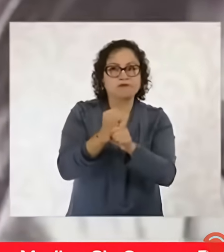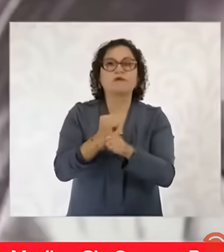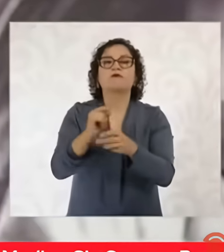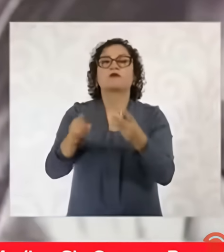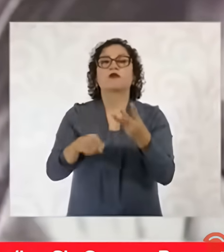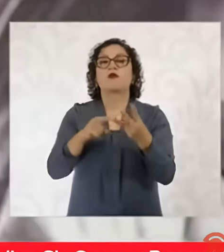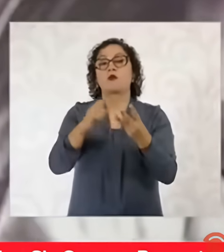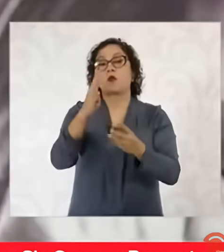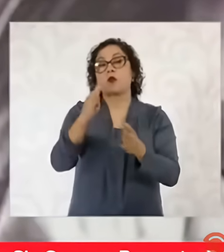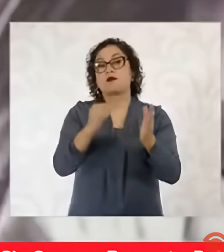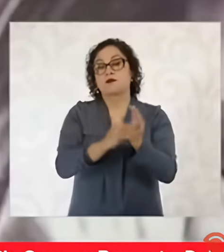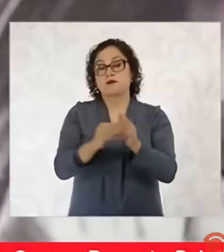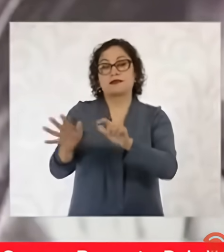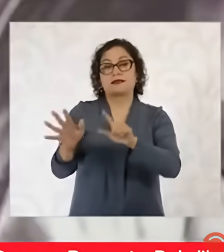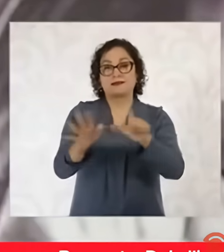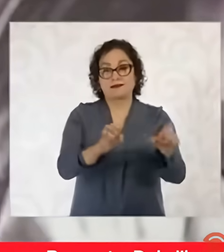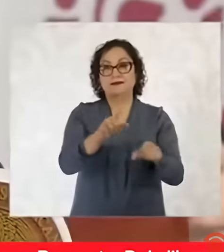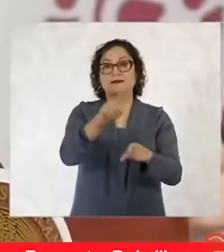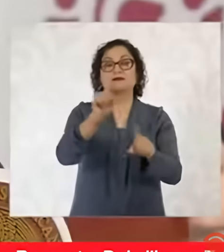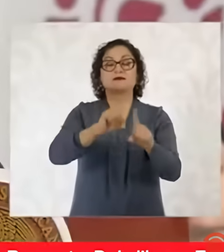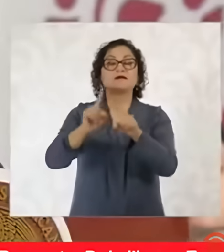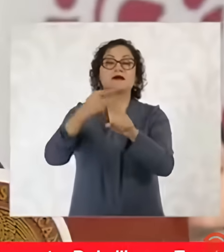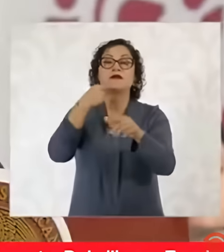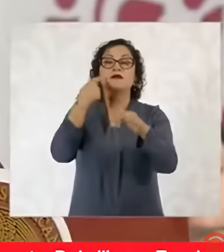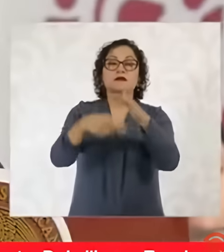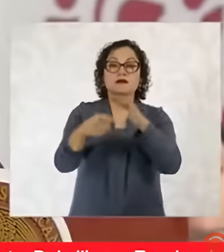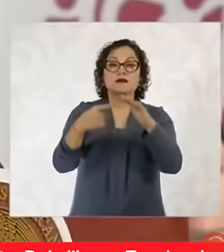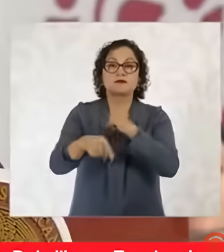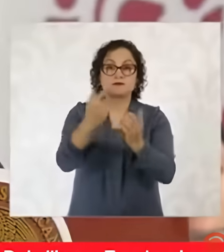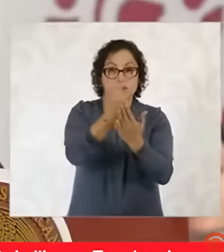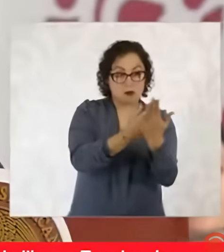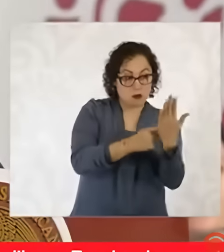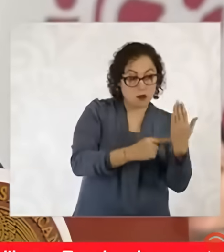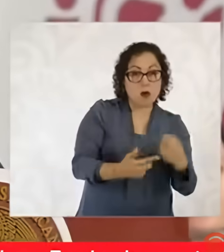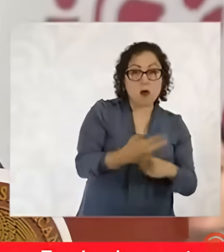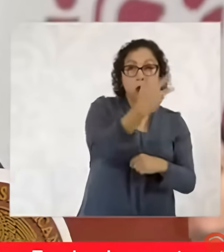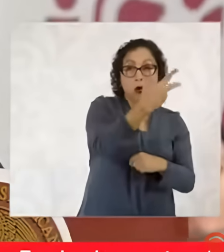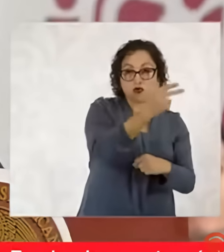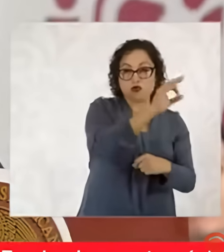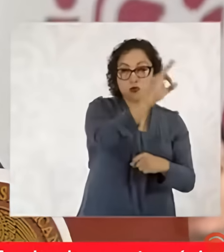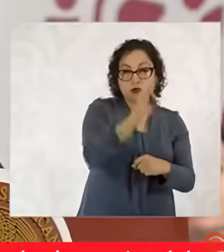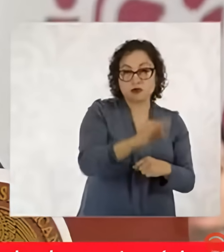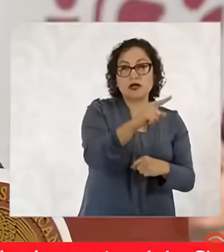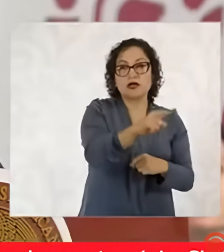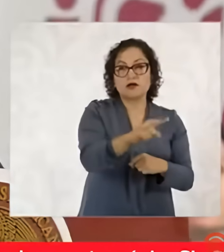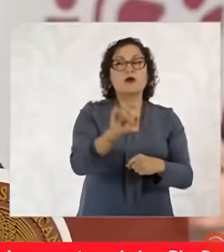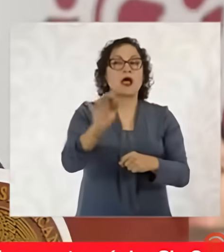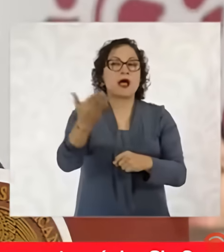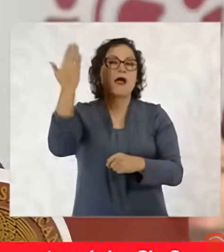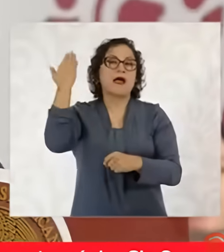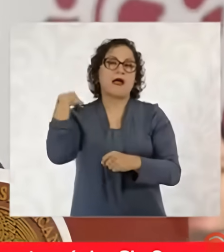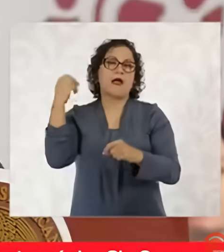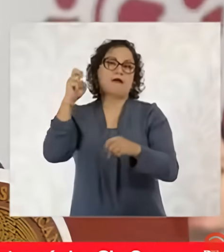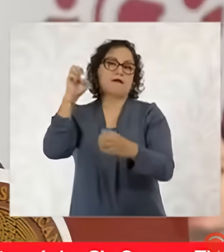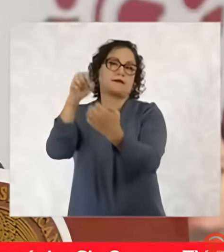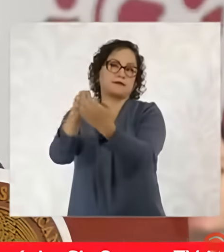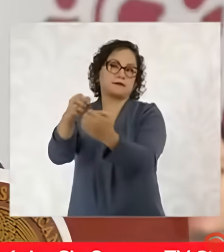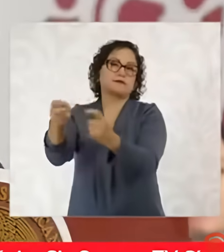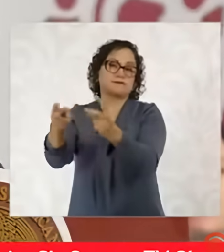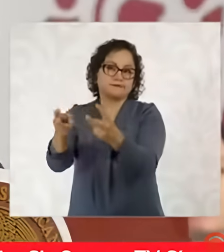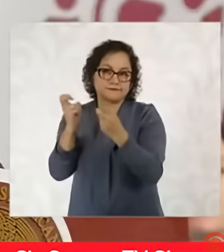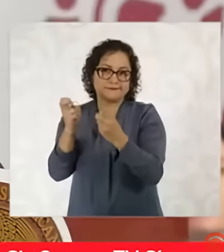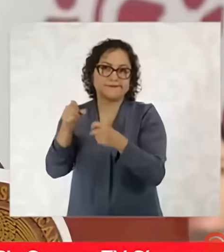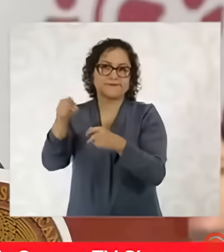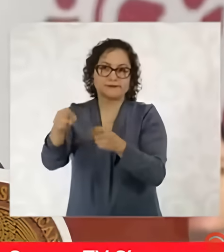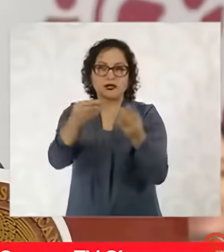denuncias, es decir, 8% del total de las llamadas que se trataron de extorsiones consumadas, las cuales fueron turnadas a las fiscalías